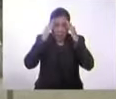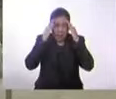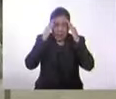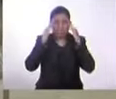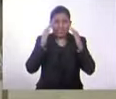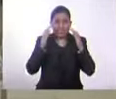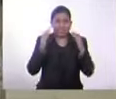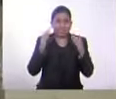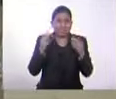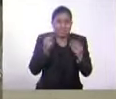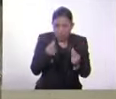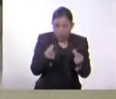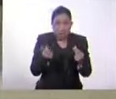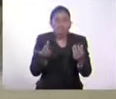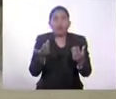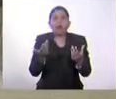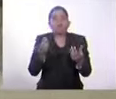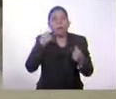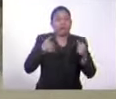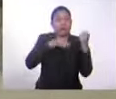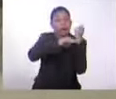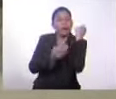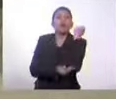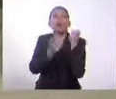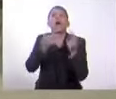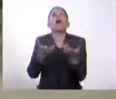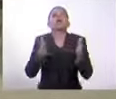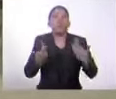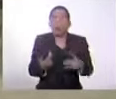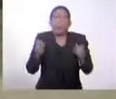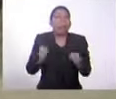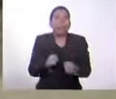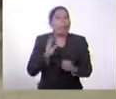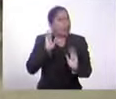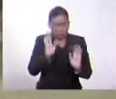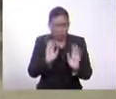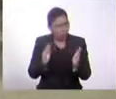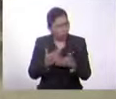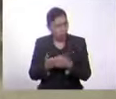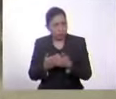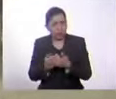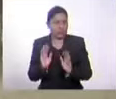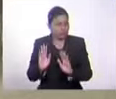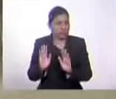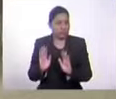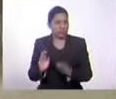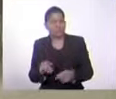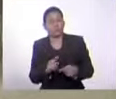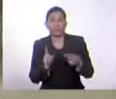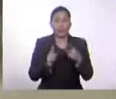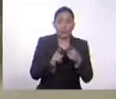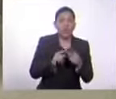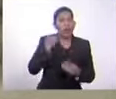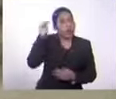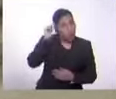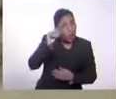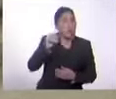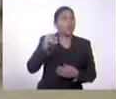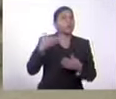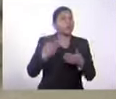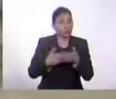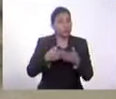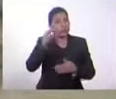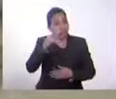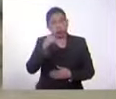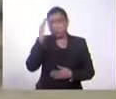económica, es decir, para poder tenerlo. Pero también otra cosa es la educación sexual. Nosotros,